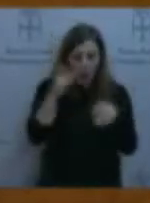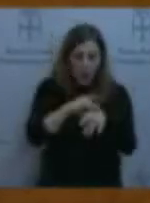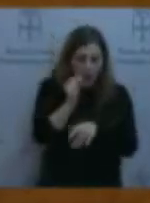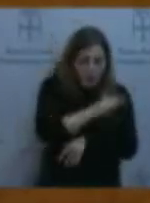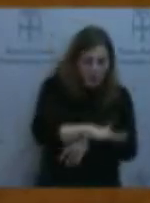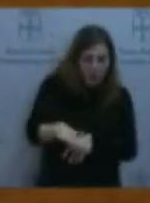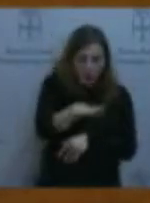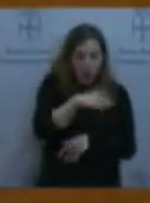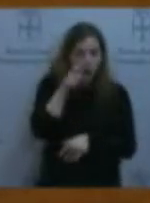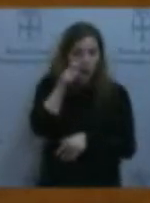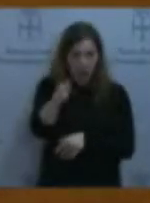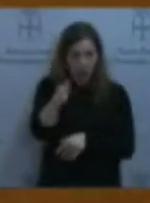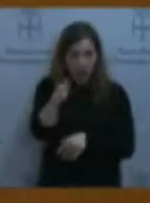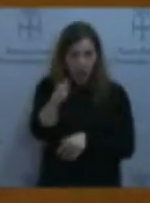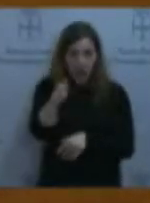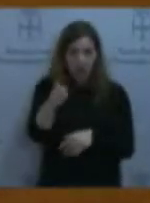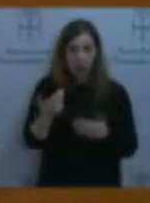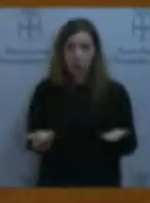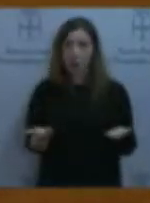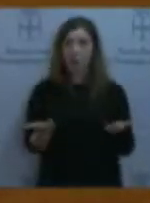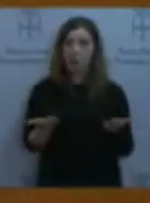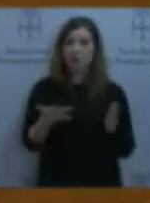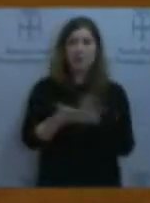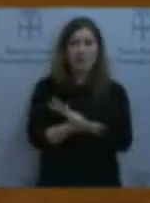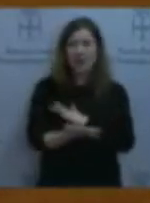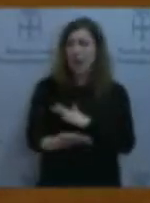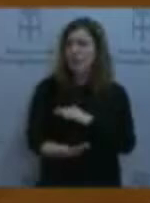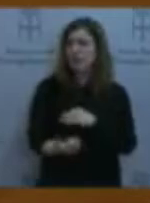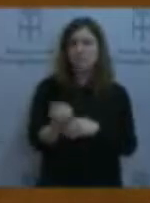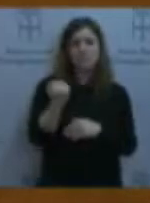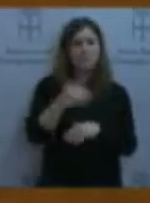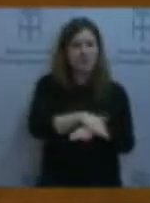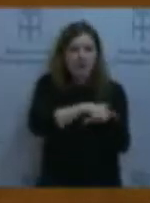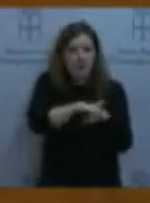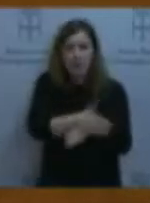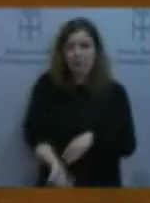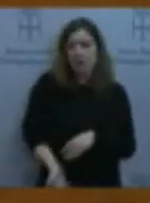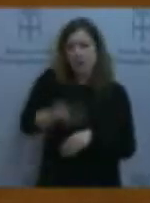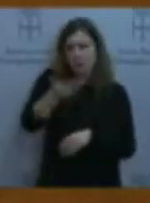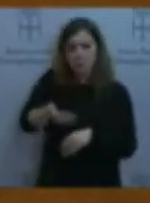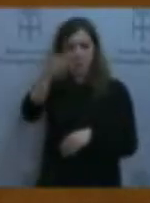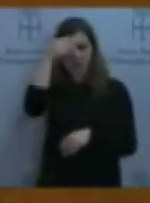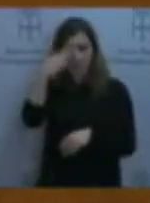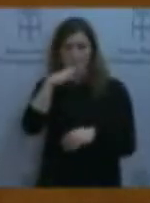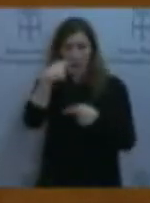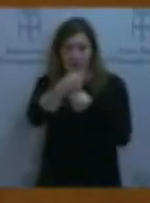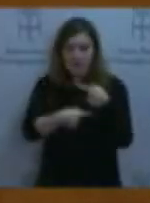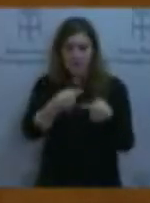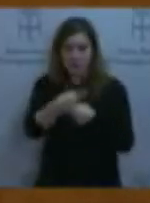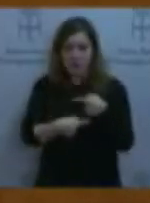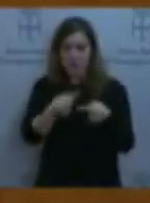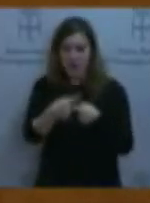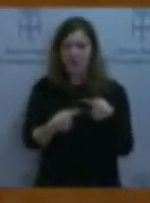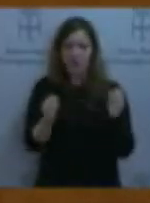un servicio fundamental para las familias mozas, que son las familias que trabajan, que